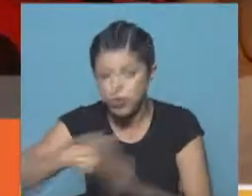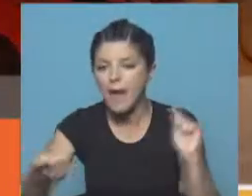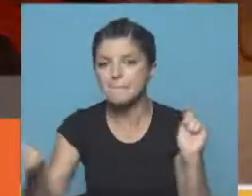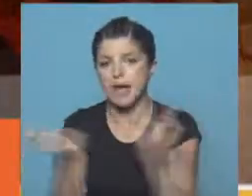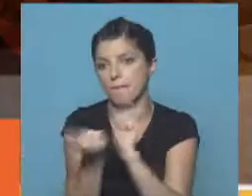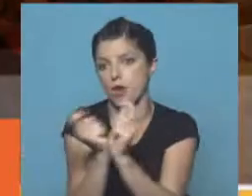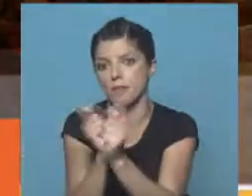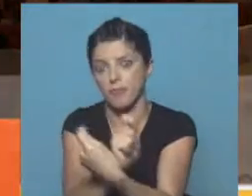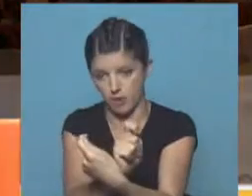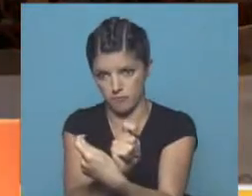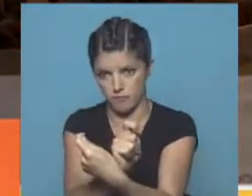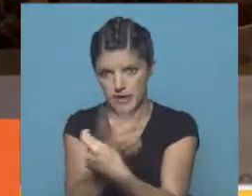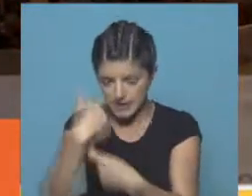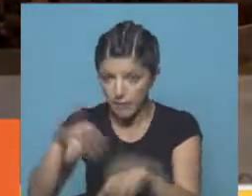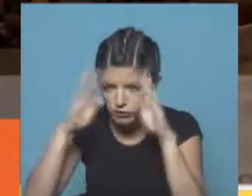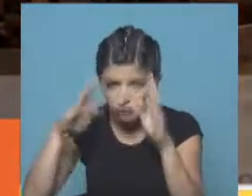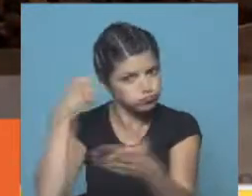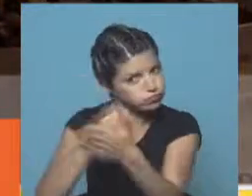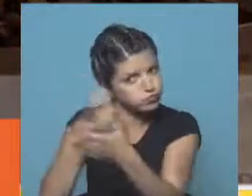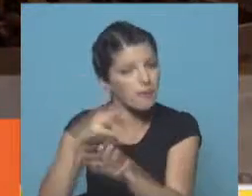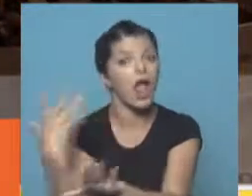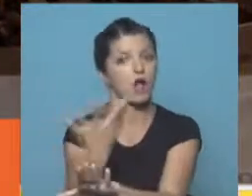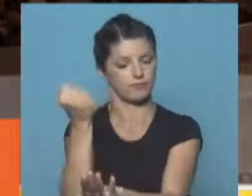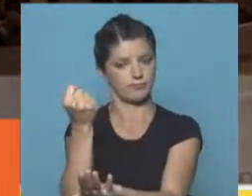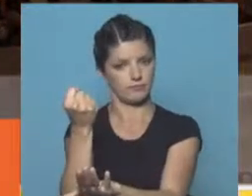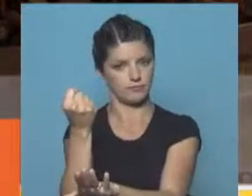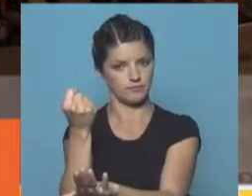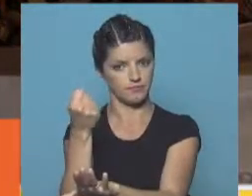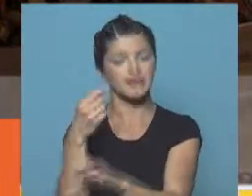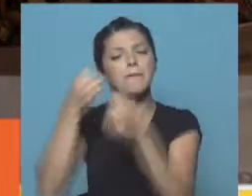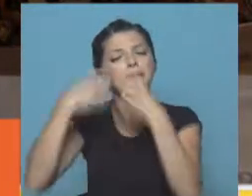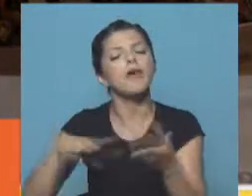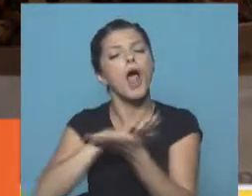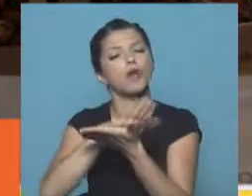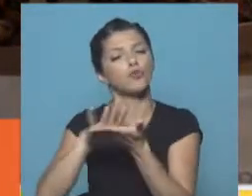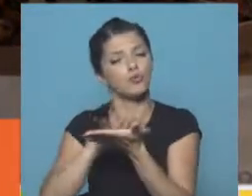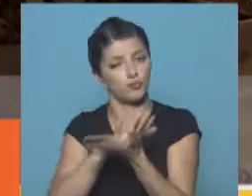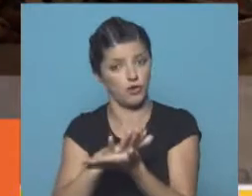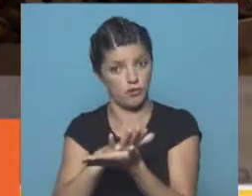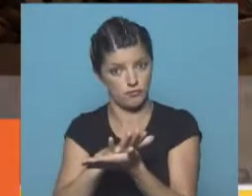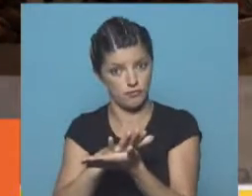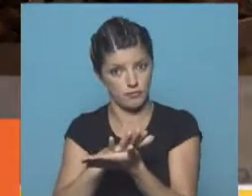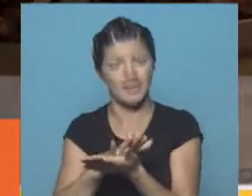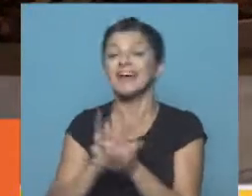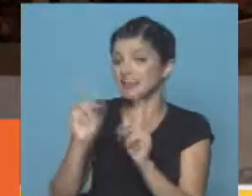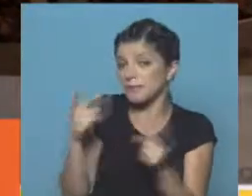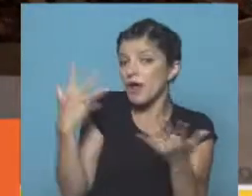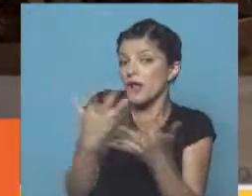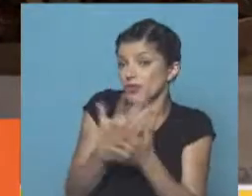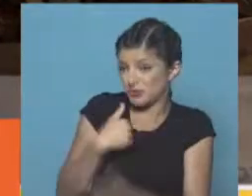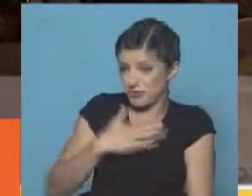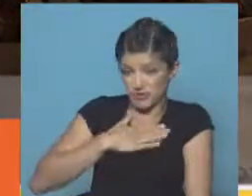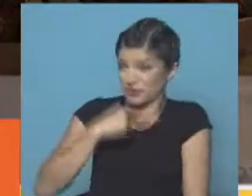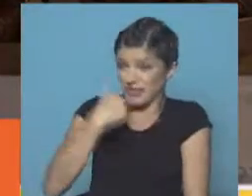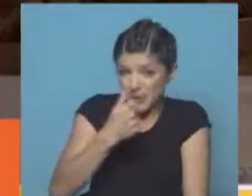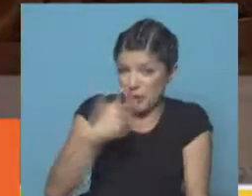dando paso a paso para llegar a esa situación que empiece a solucionar este problema y que sobre todo afecta a nuestros hijos. Claro,